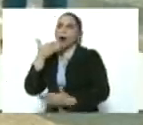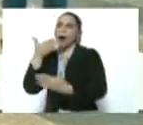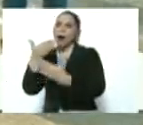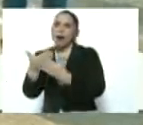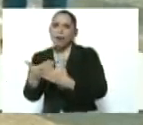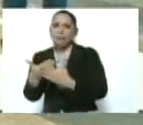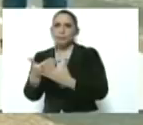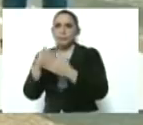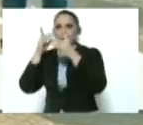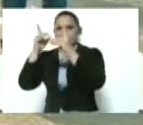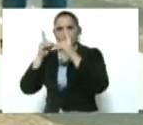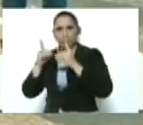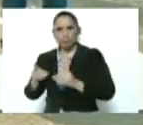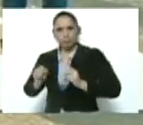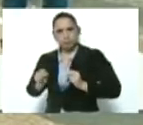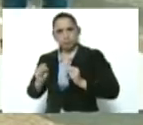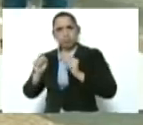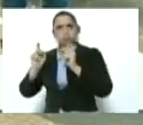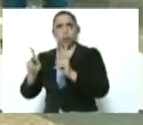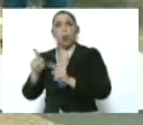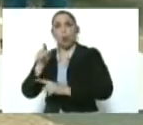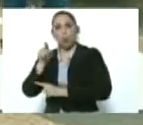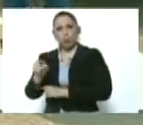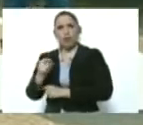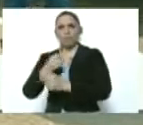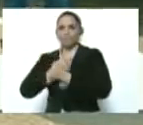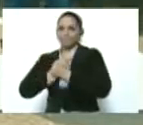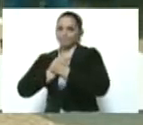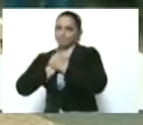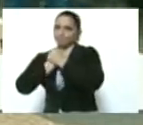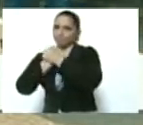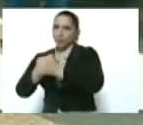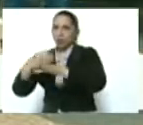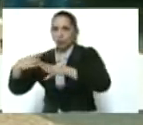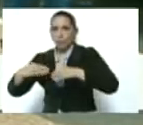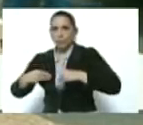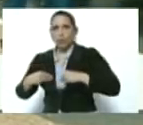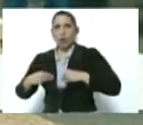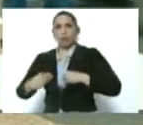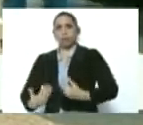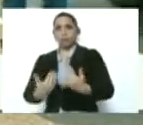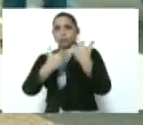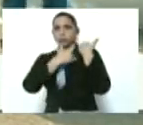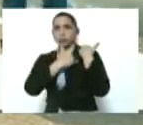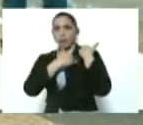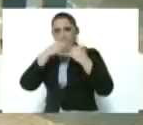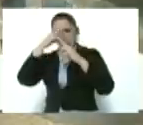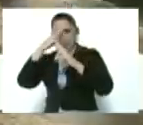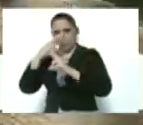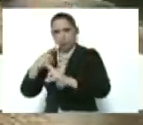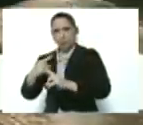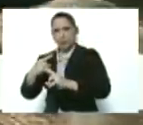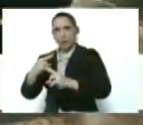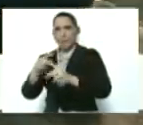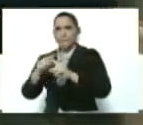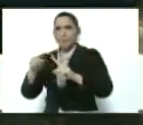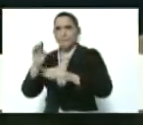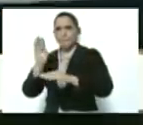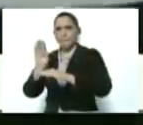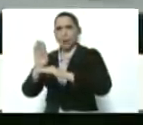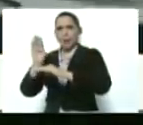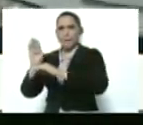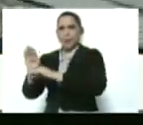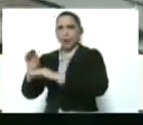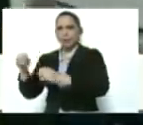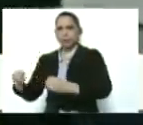las decisiones oportunas que usted amorosamente ha tomado con mucha responsabilidad para protegerlo de esta pandemia